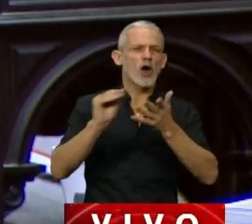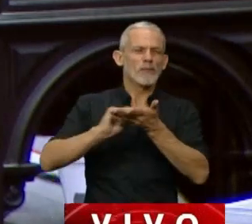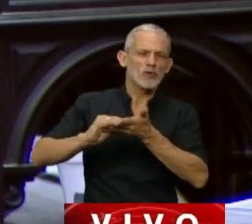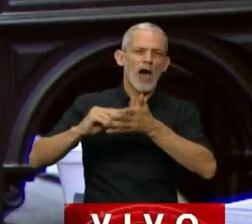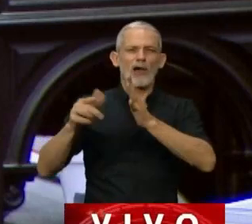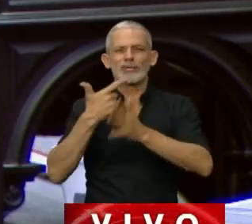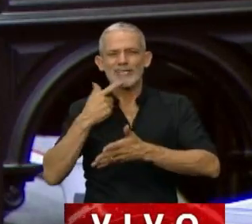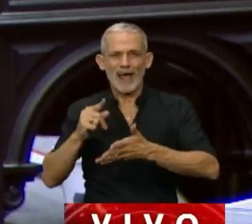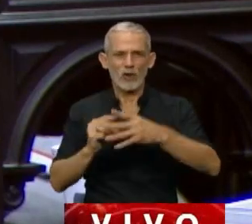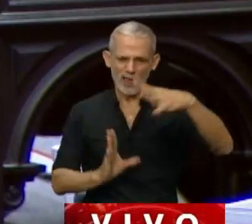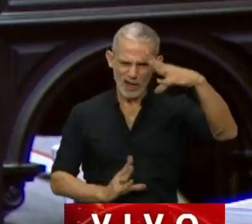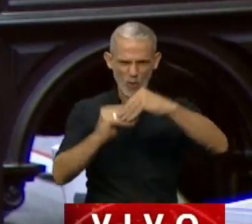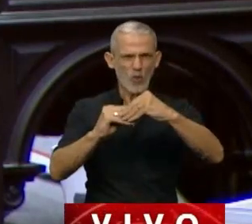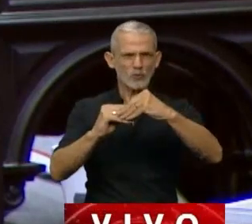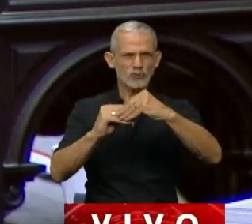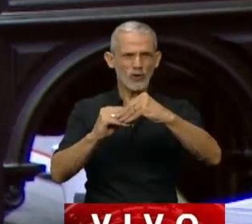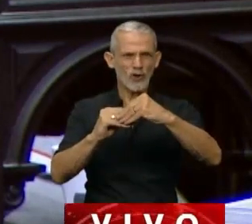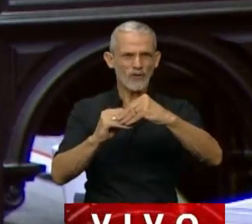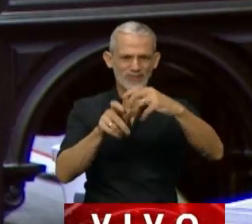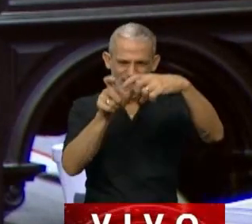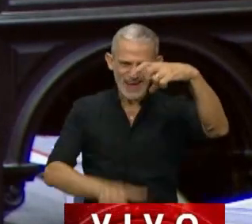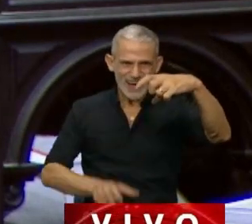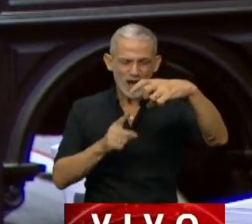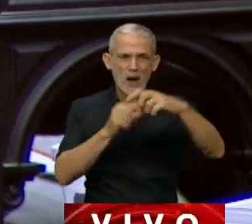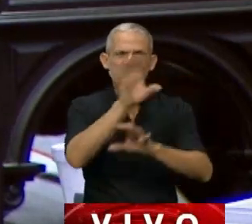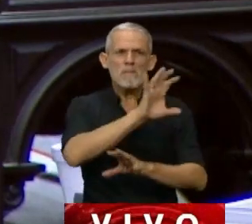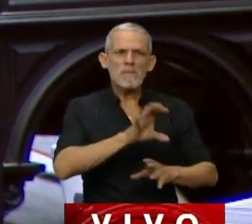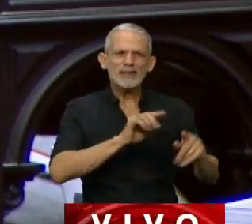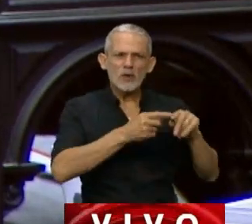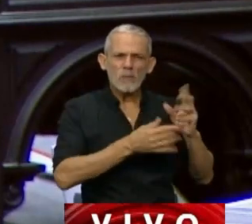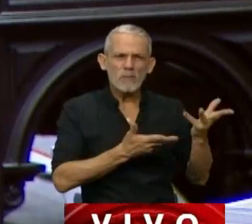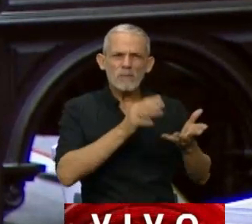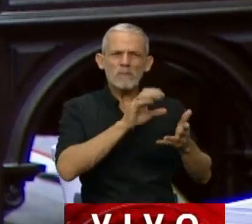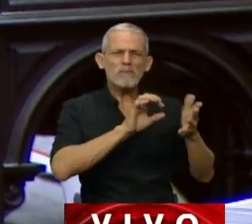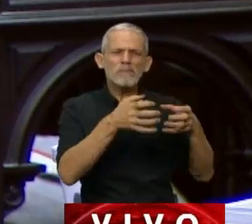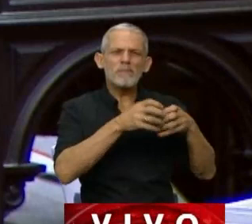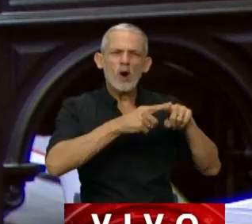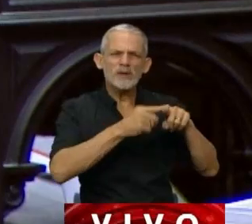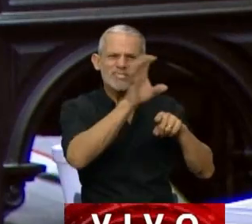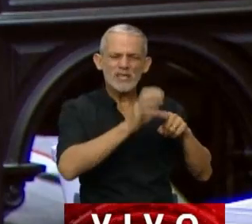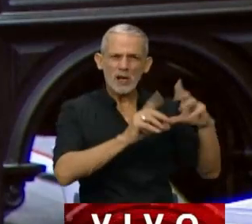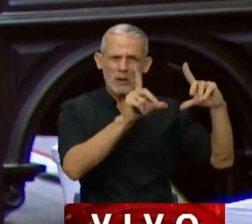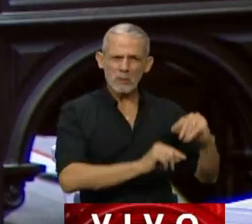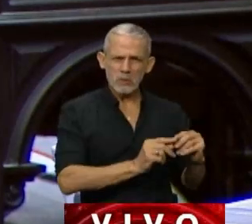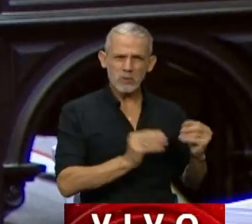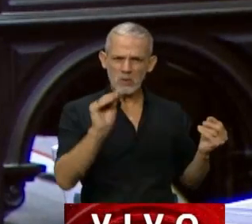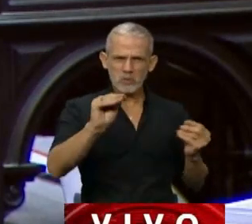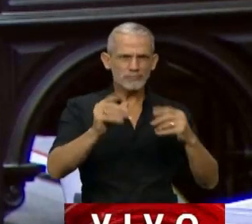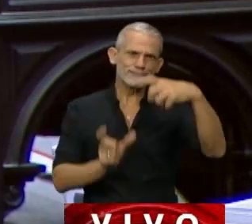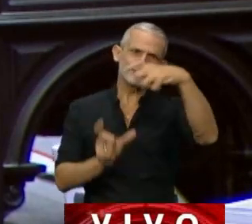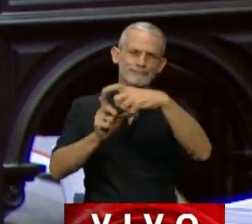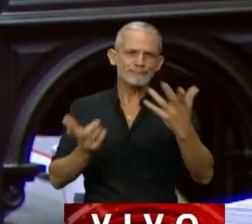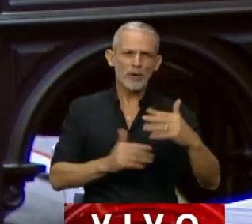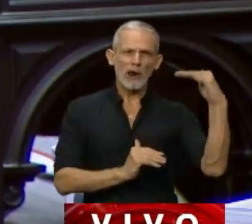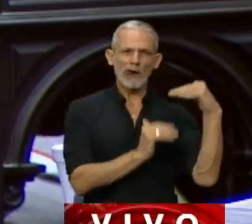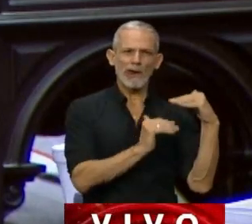legisladores, siempre y permanentemente los partidos provinciales terminan perdiendo representantes porque vamos con la boleta